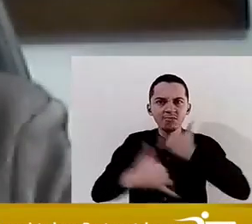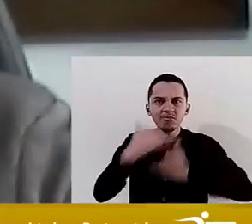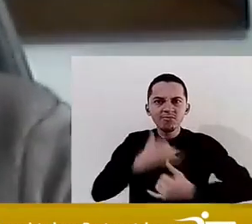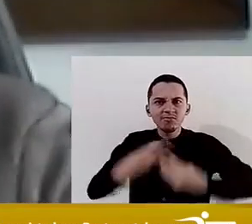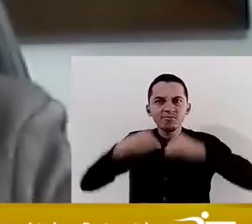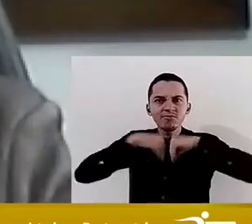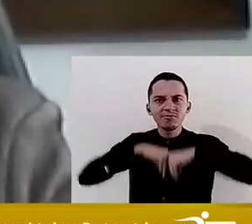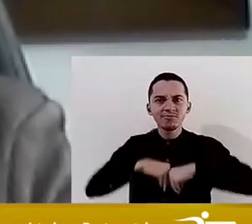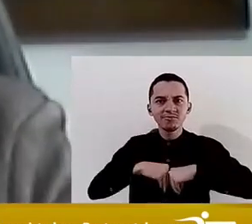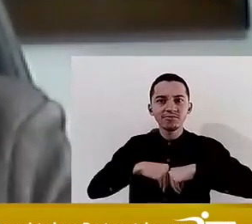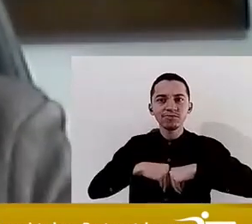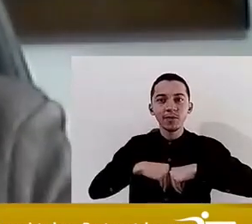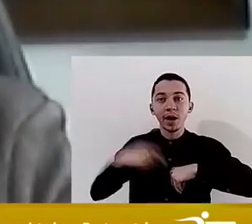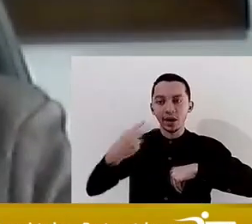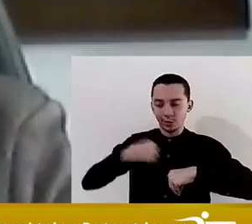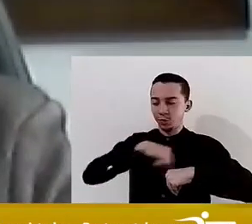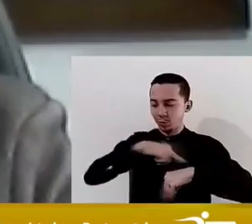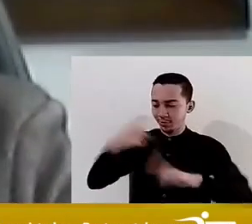Todos tienen una razón.